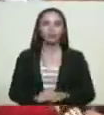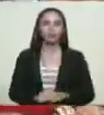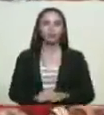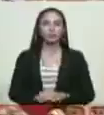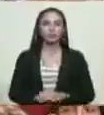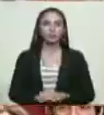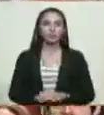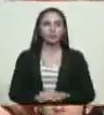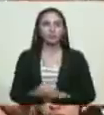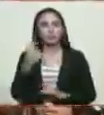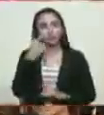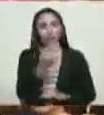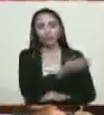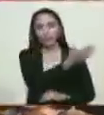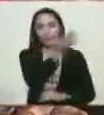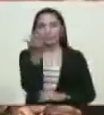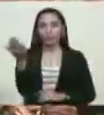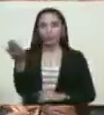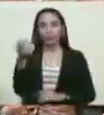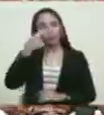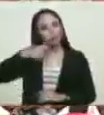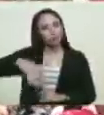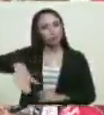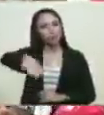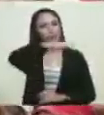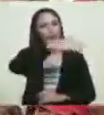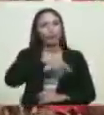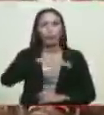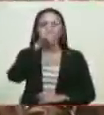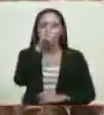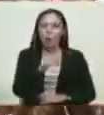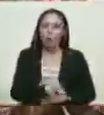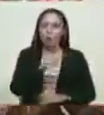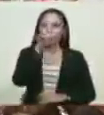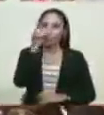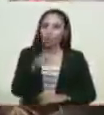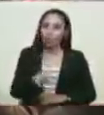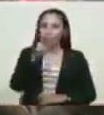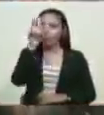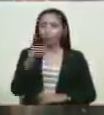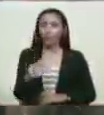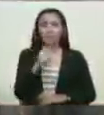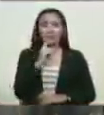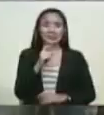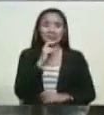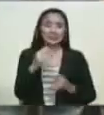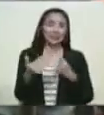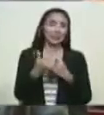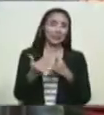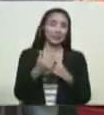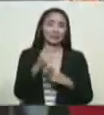Este es el pueblo que pasa día a día y enfrenta las dificultades